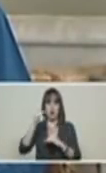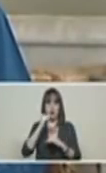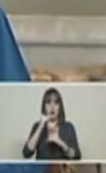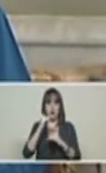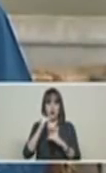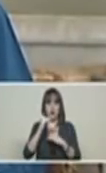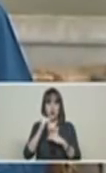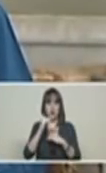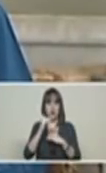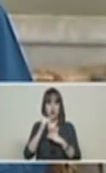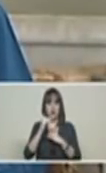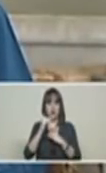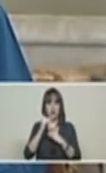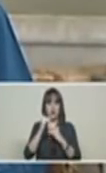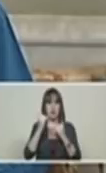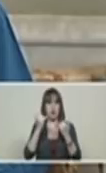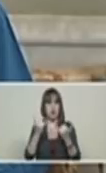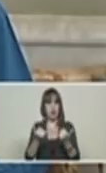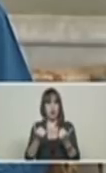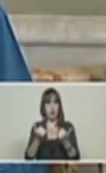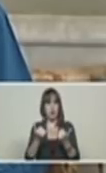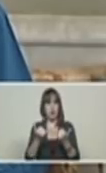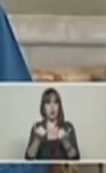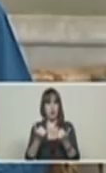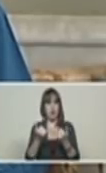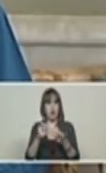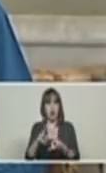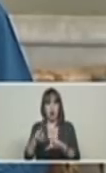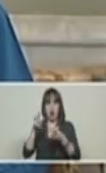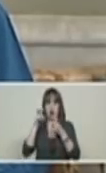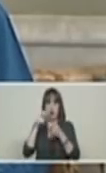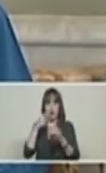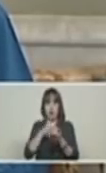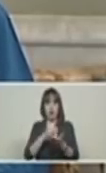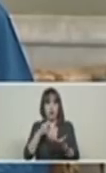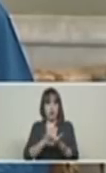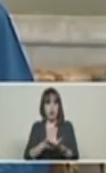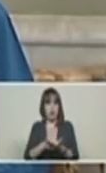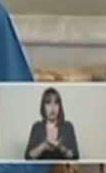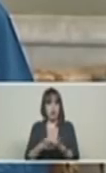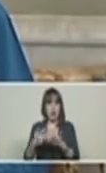de las exportaciones no tradicionales y el cobro de esas exportaciones no tradicionales.